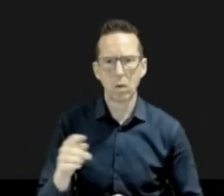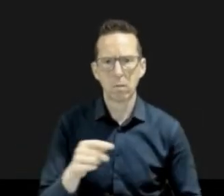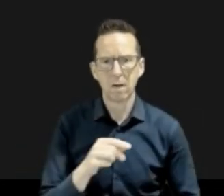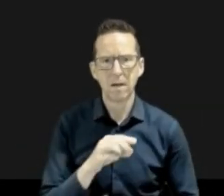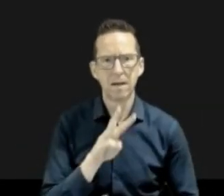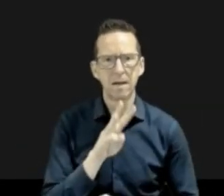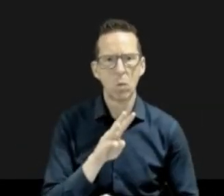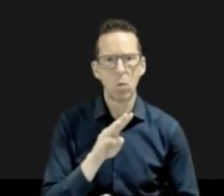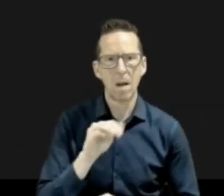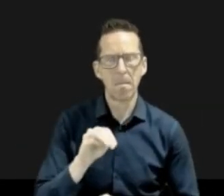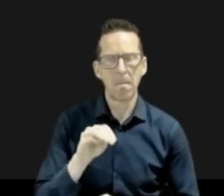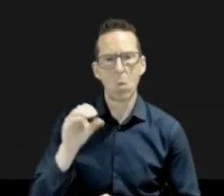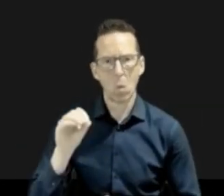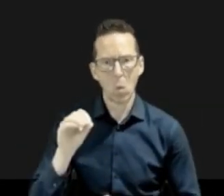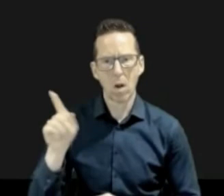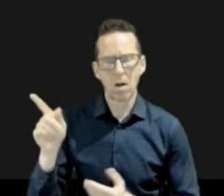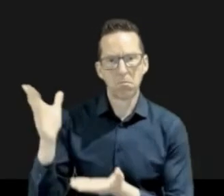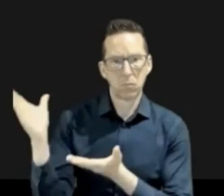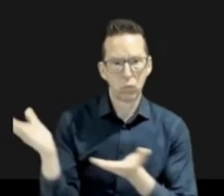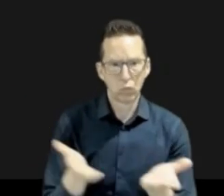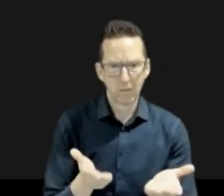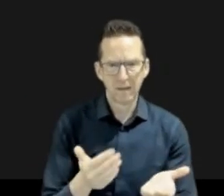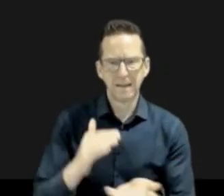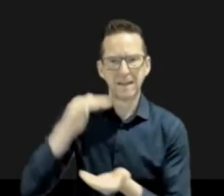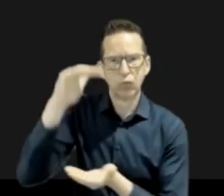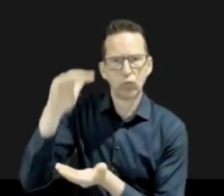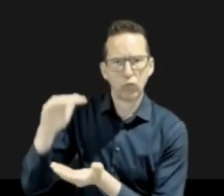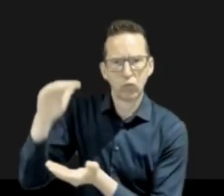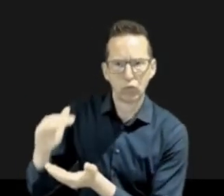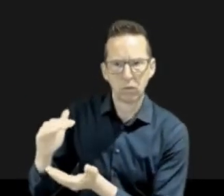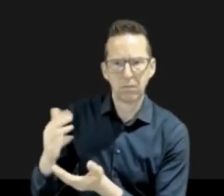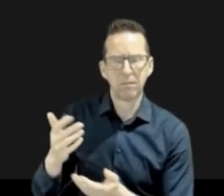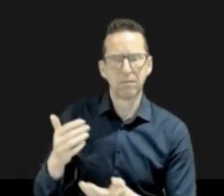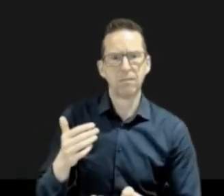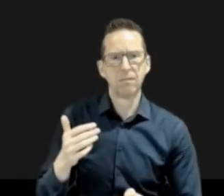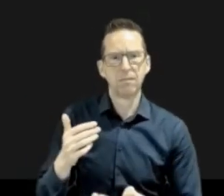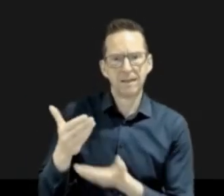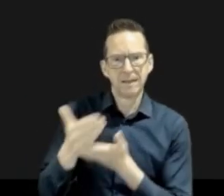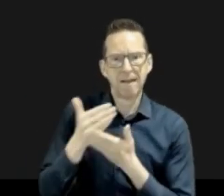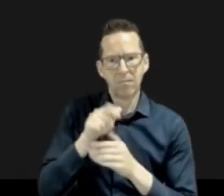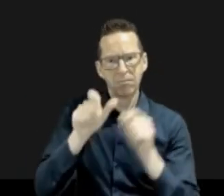medios de subsistencia y propiedades frente a amenazas naturales